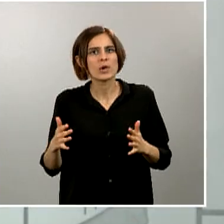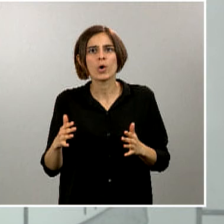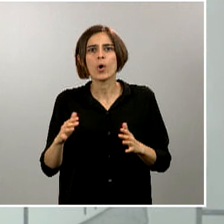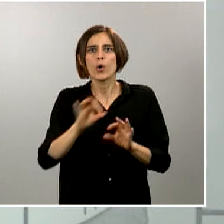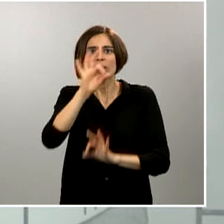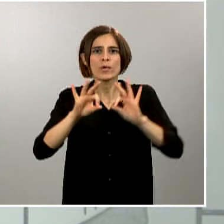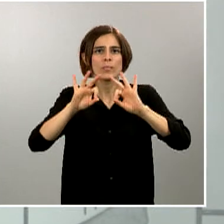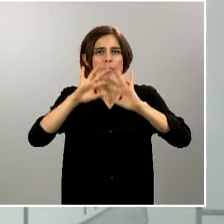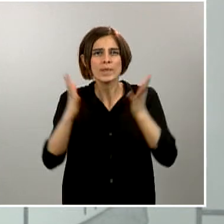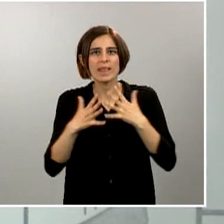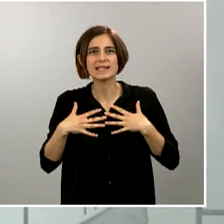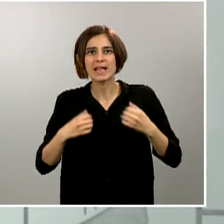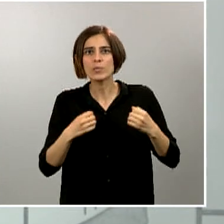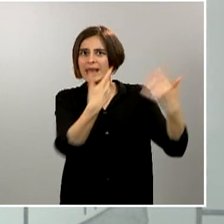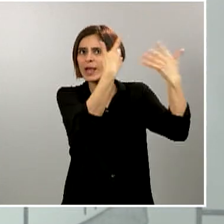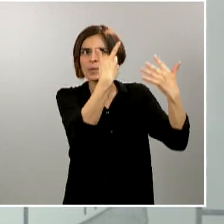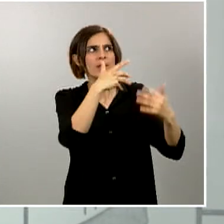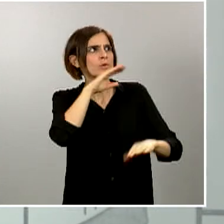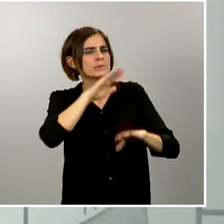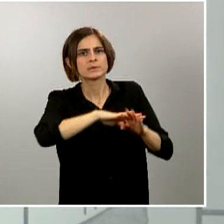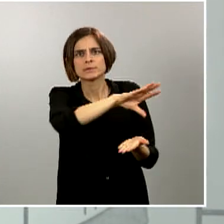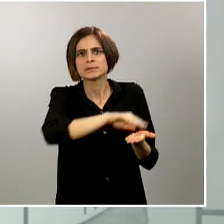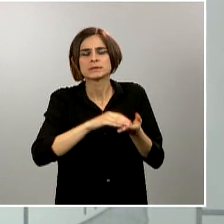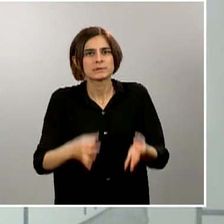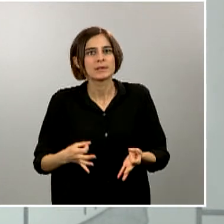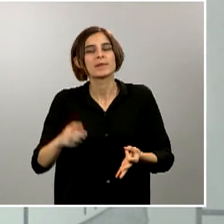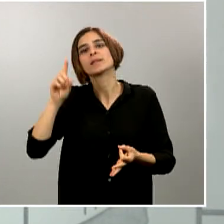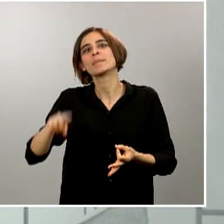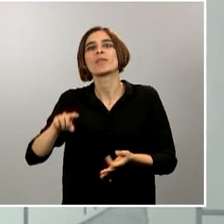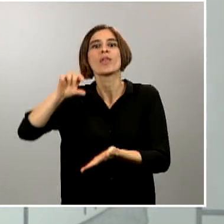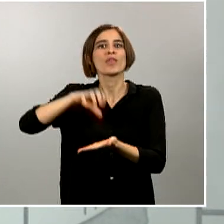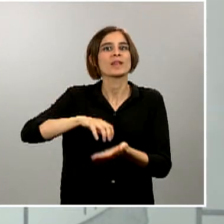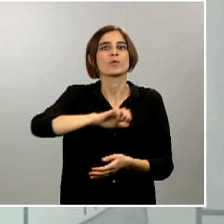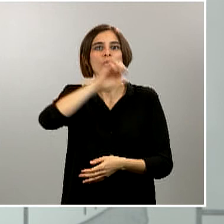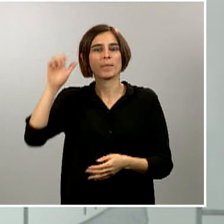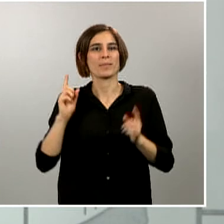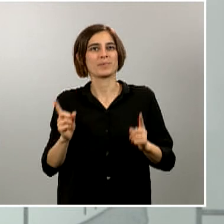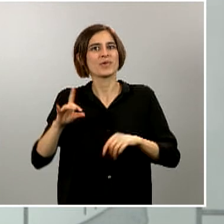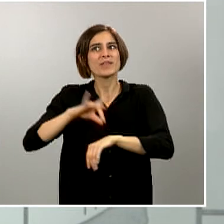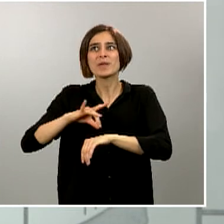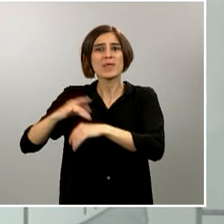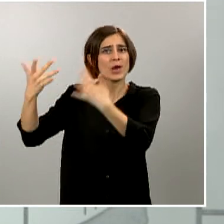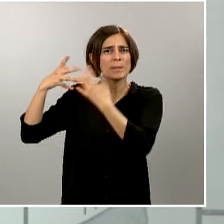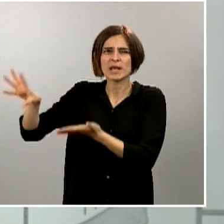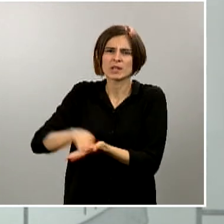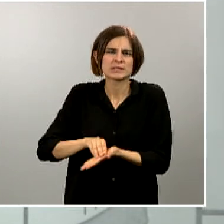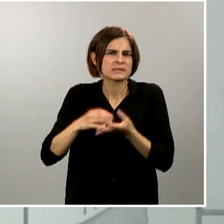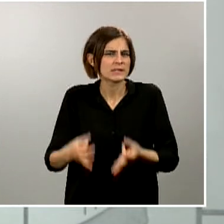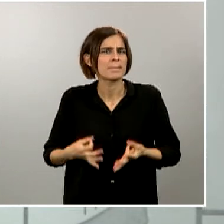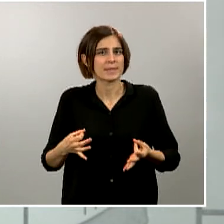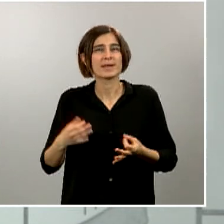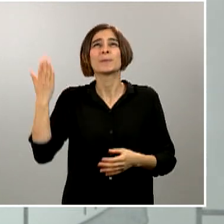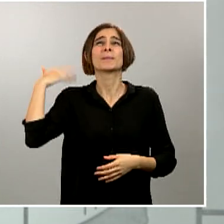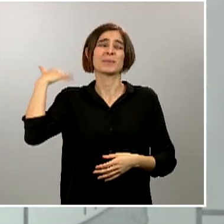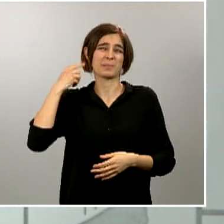seguido las recomendaciones del Centro Europeo para la Prevención de Enfermedades, en todo momento. Fue el 12 de marzo, un día lejano 12 de marzo, 2